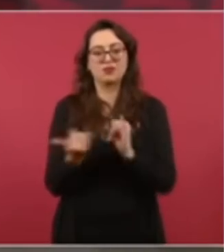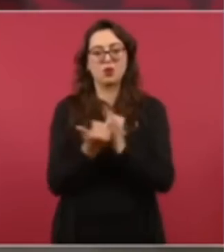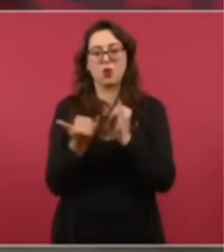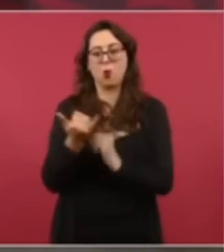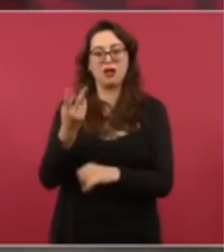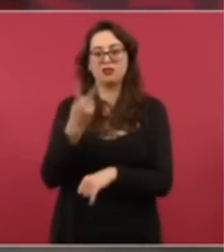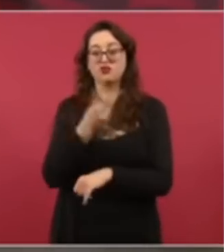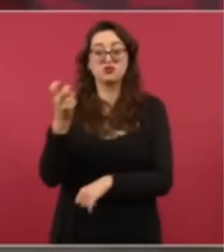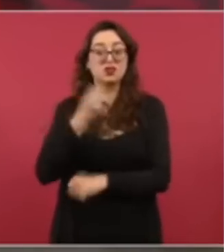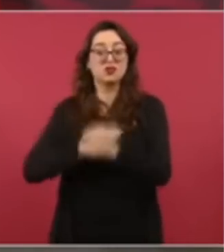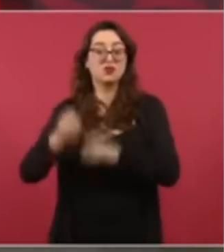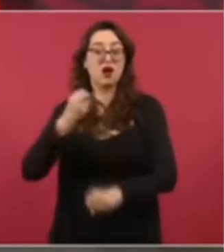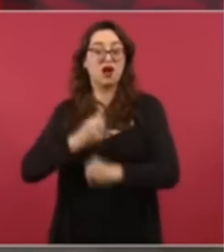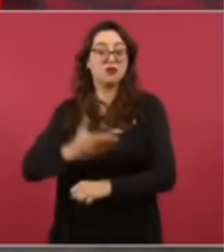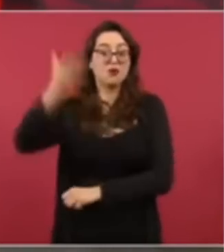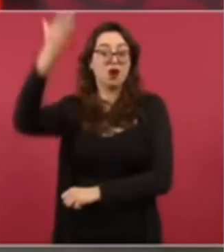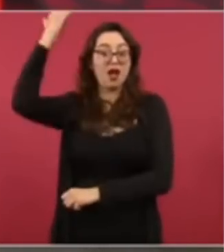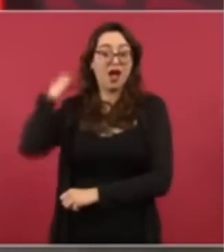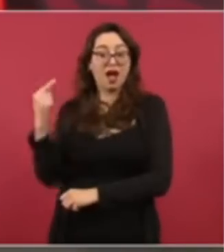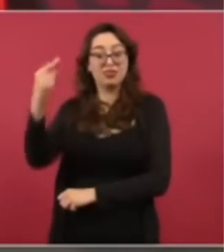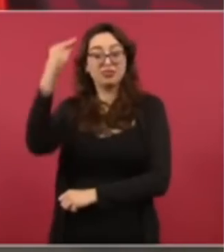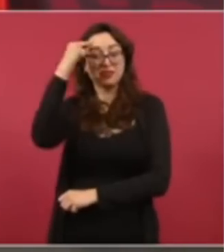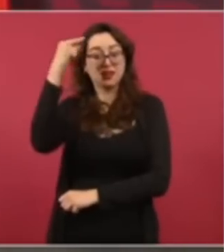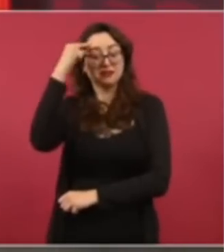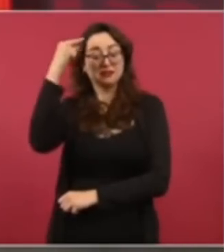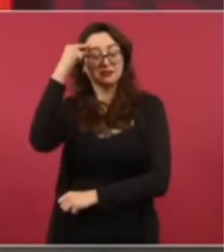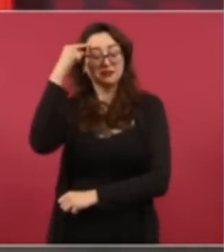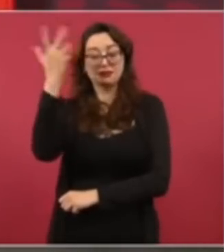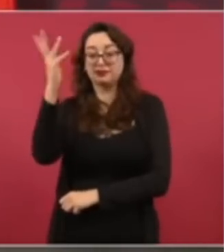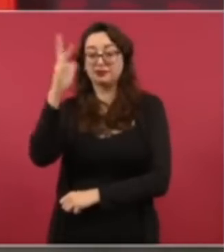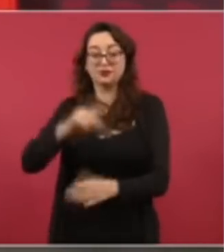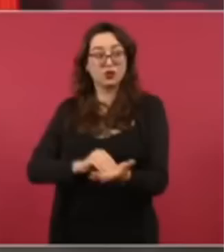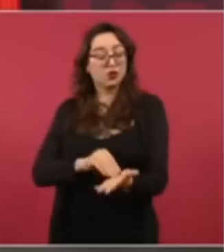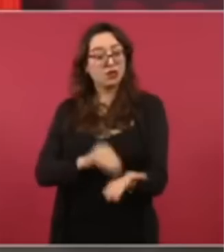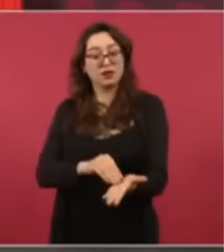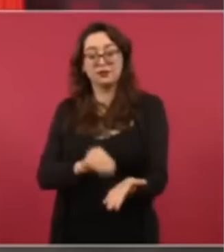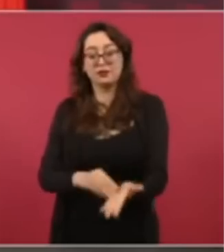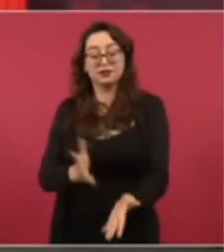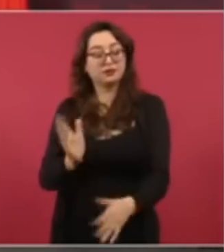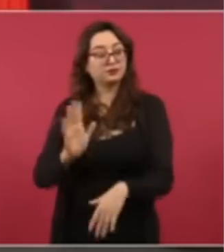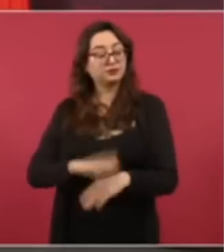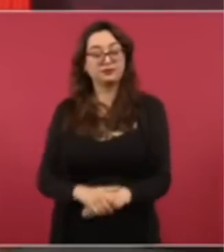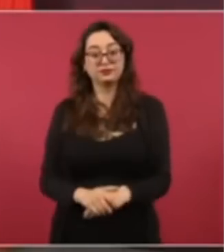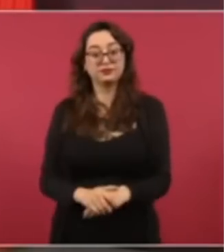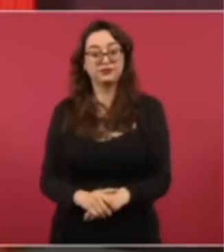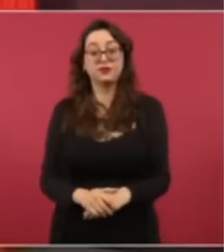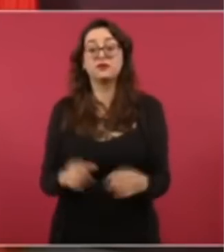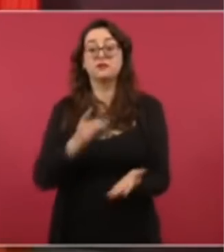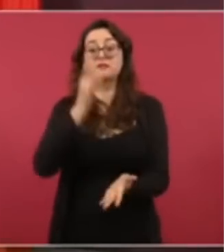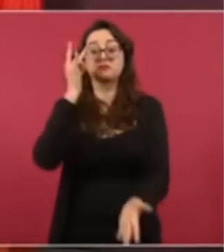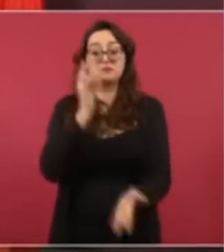años. Solo el presidente Biden ha entendido de que son tiempos distintos.